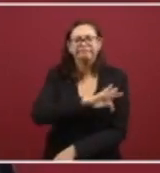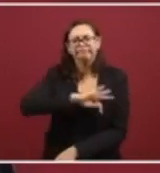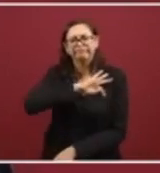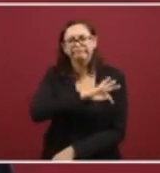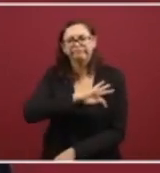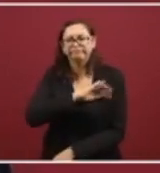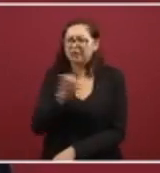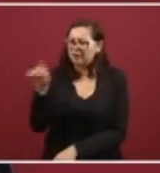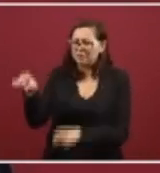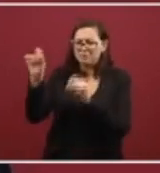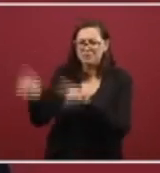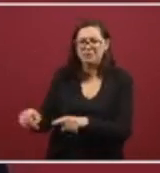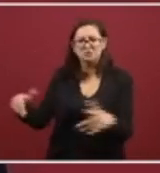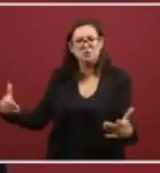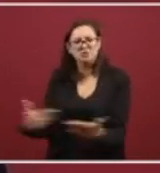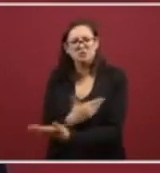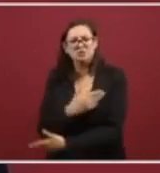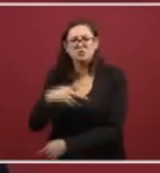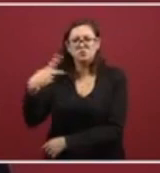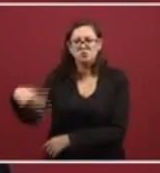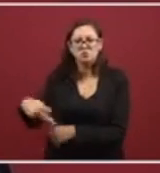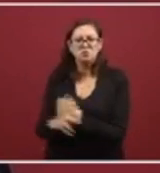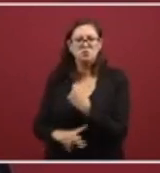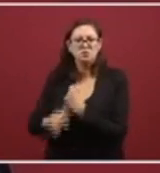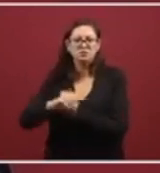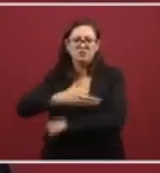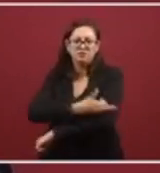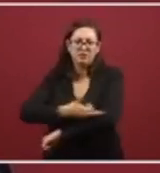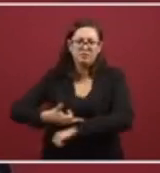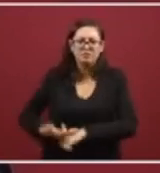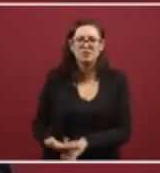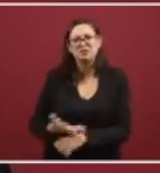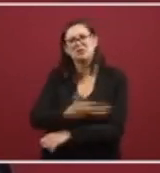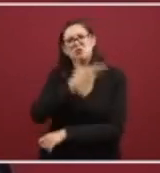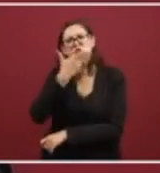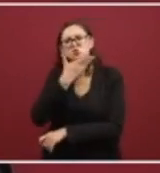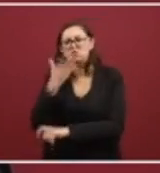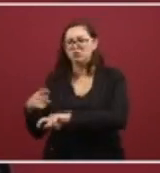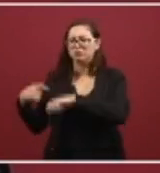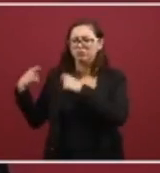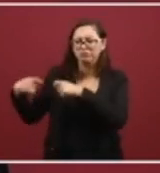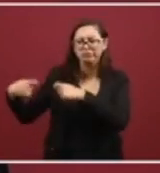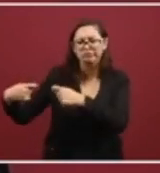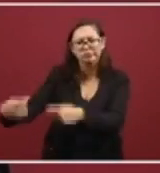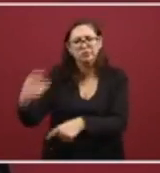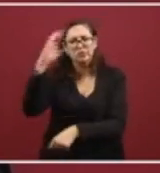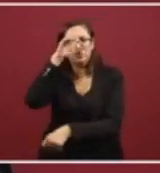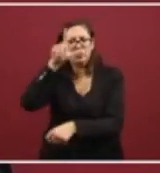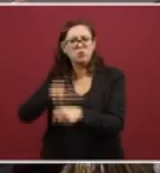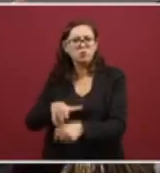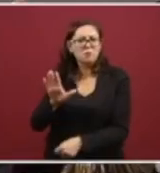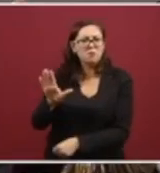donde nacieron, donde están sus familiares, donde están sus costumbres, sus culturas.